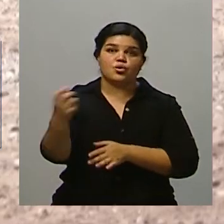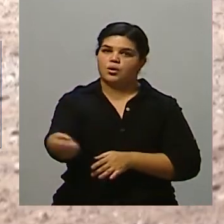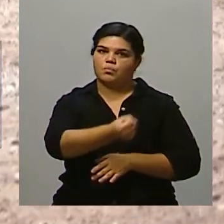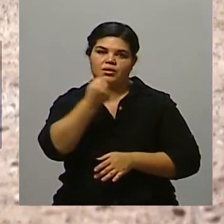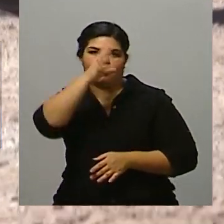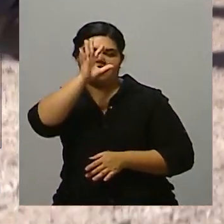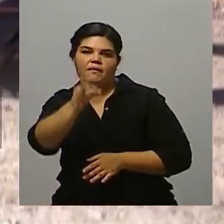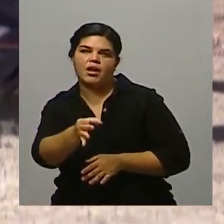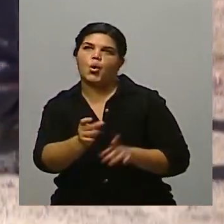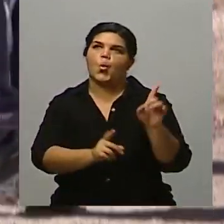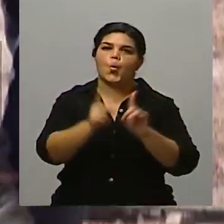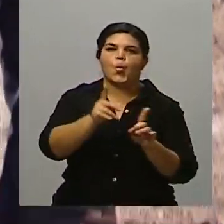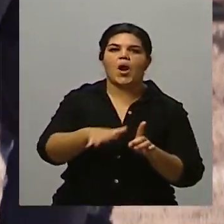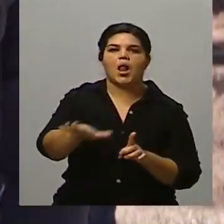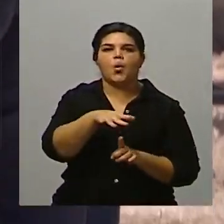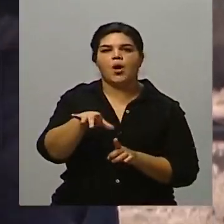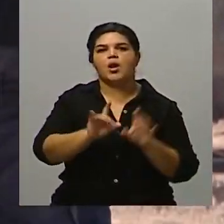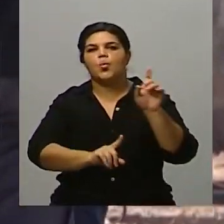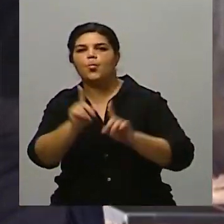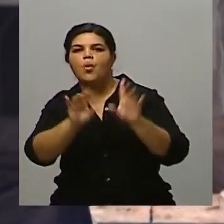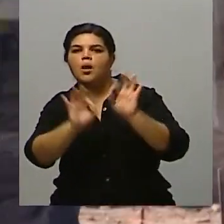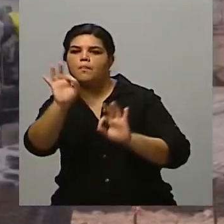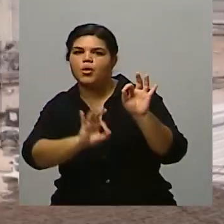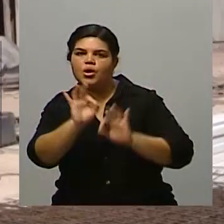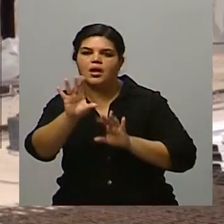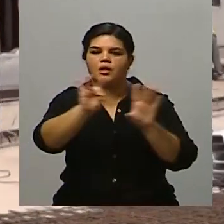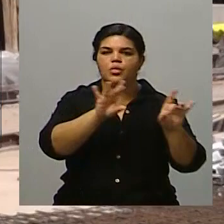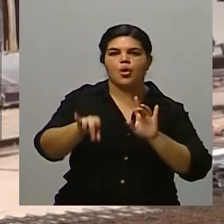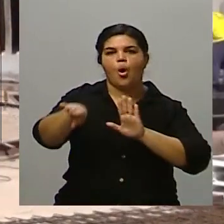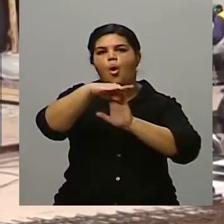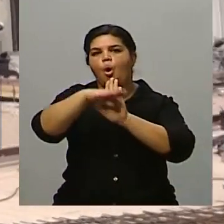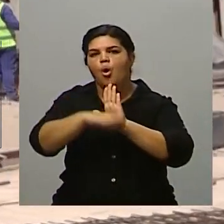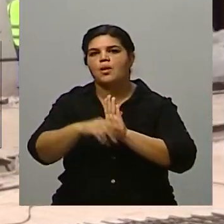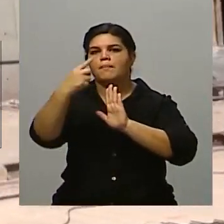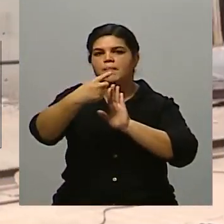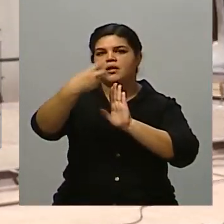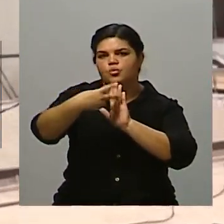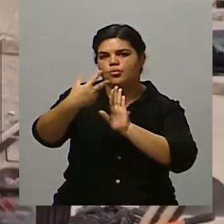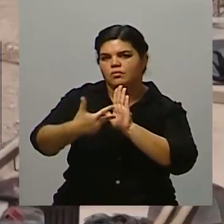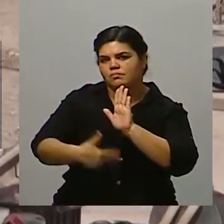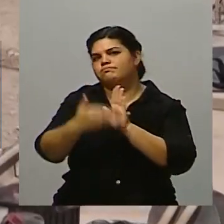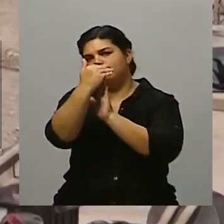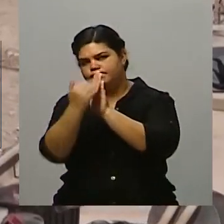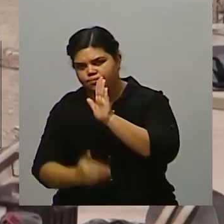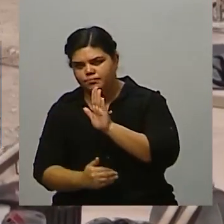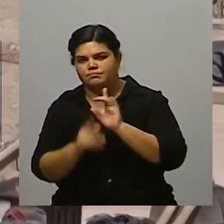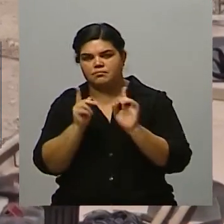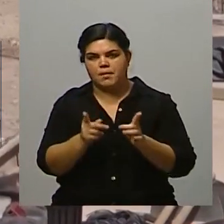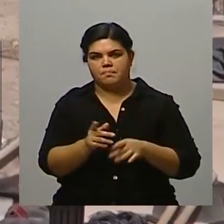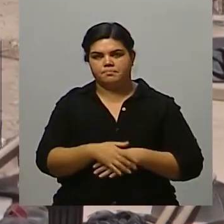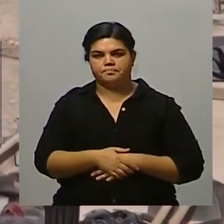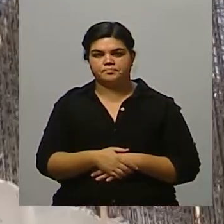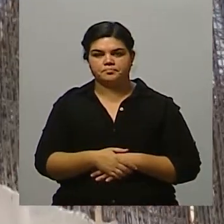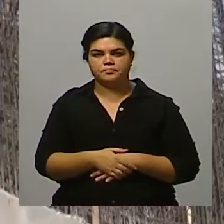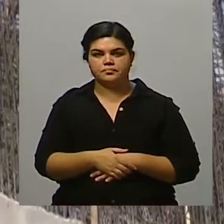escuela irá o cómo si se podrá prorratear algo, etcétera. Pero por lo general involucran todas esas dimensiones. Rodolfo, se me ocurre